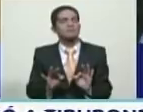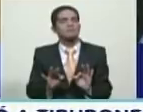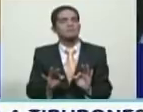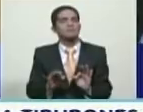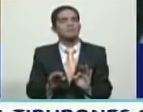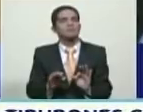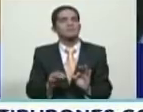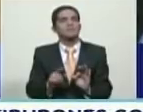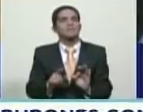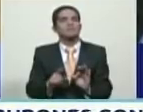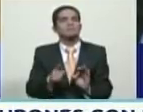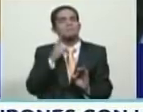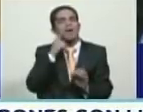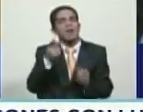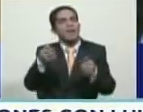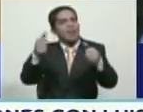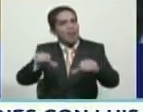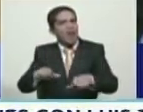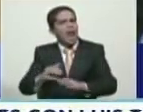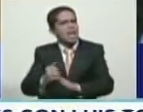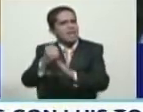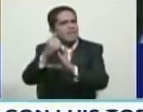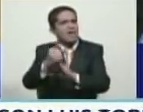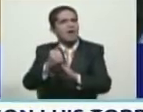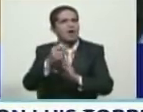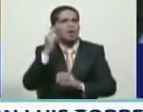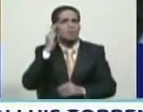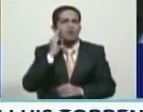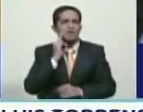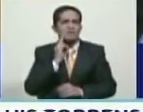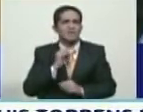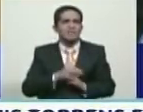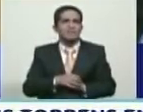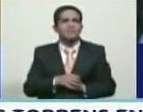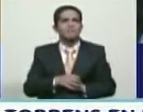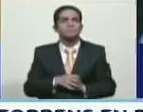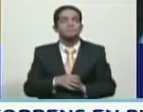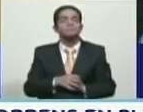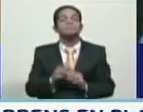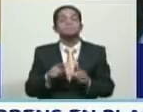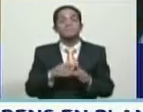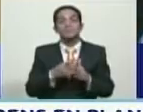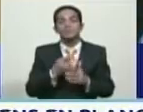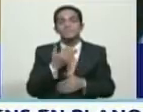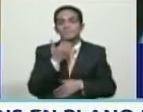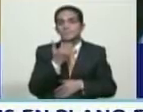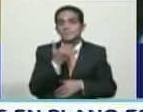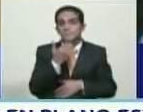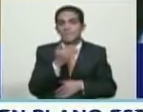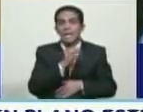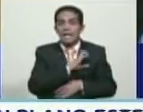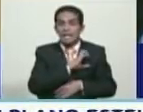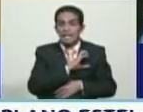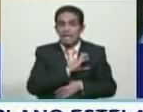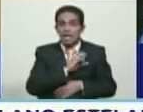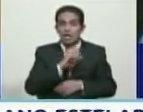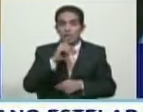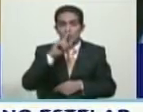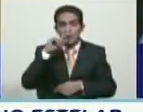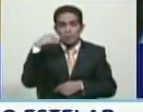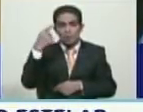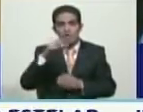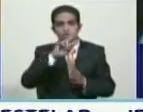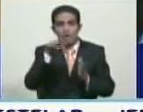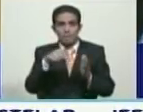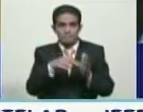el liderazgo de los bolivarianos. Y cuando se acerca enero de 2019 en este